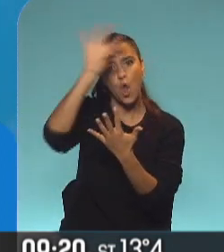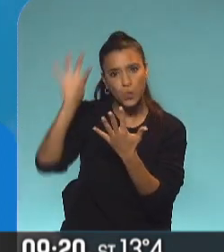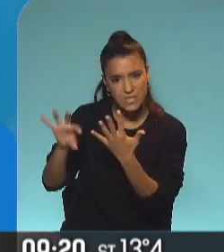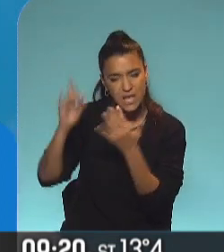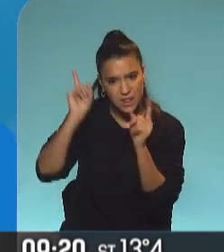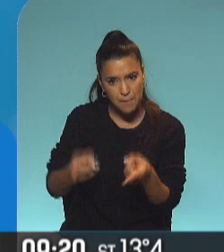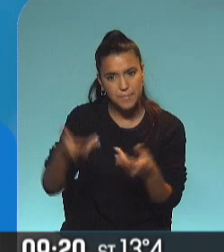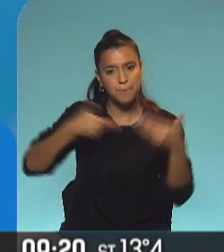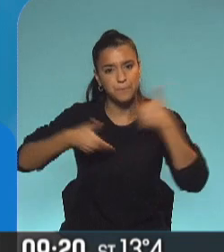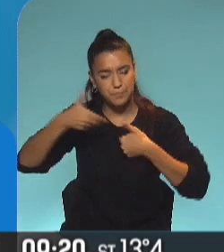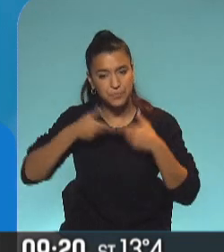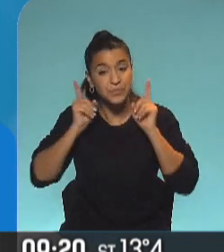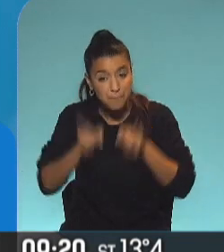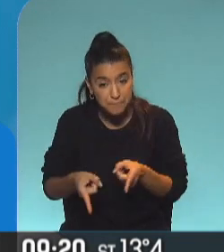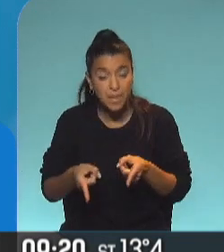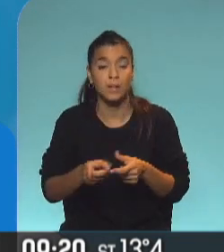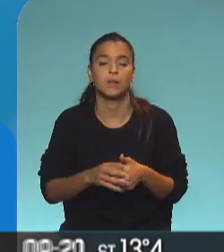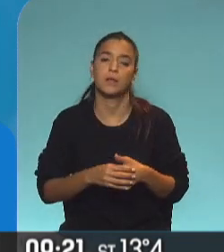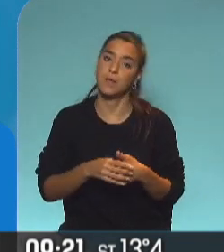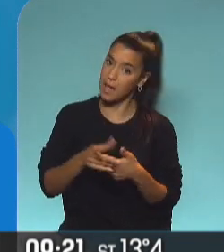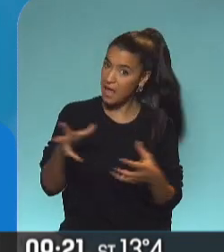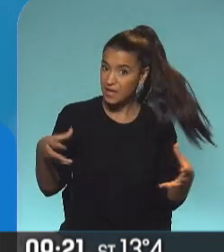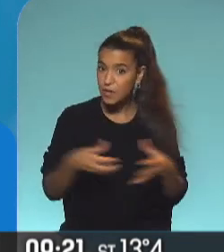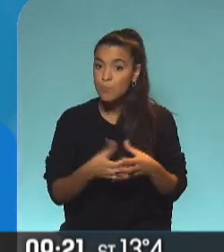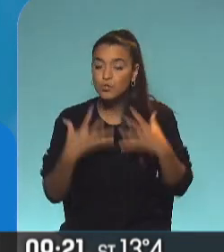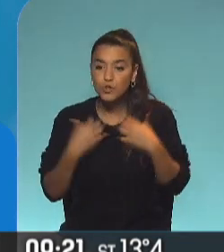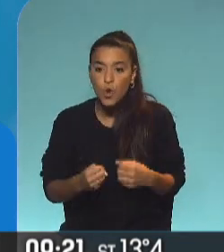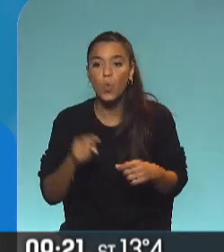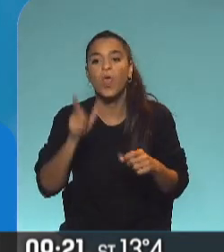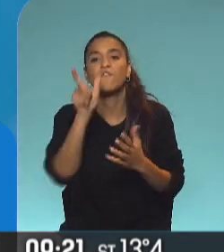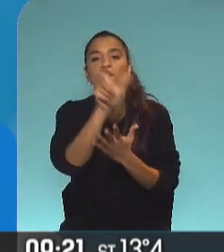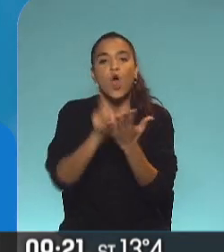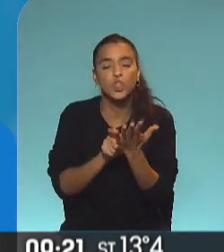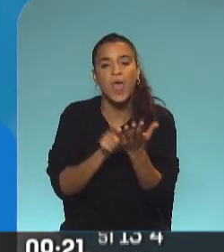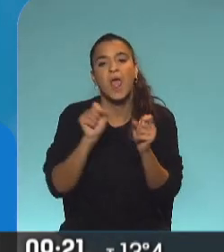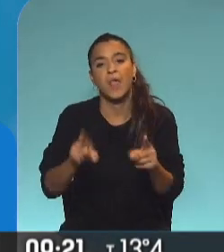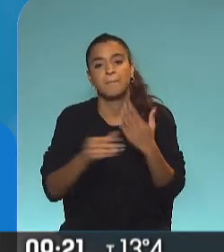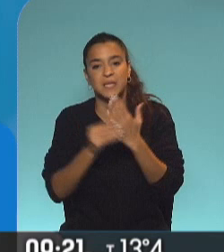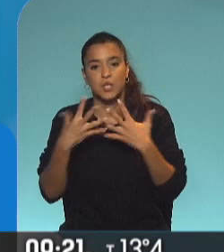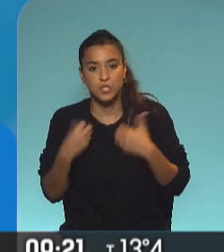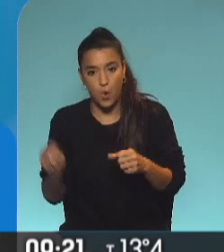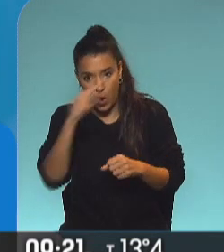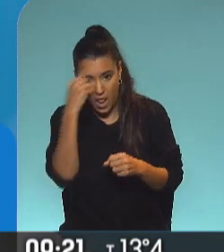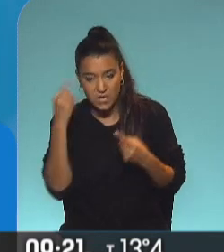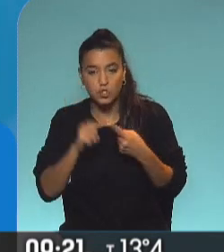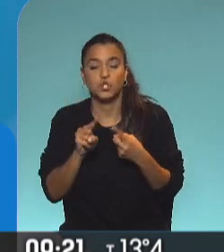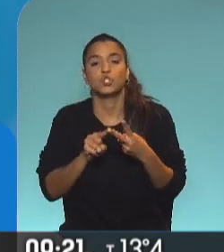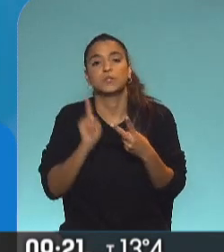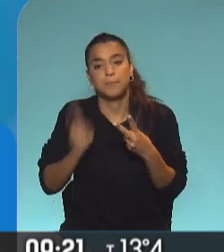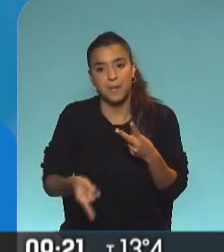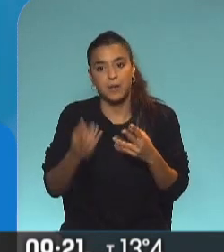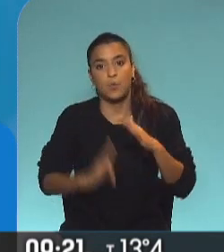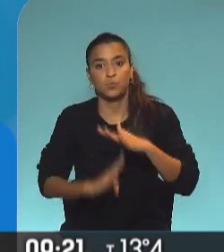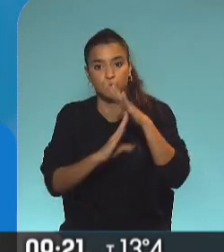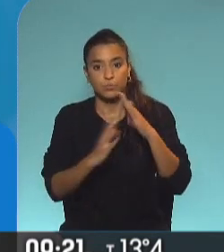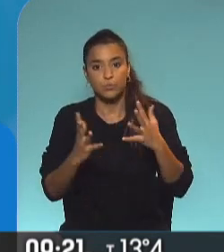provincias y también el equipo de sanidad de frontera, tanto de este Ministerio de Salud de la Nación como las autoridades